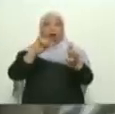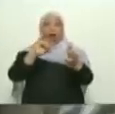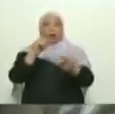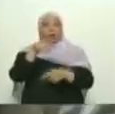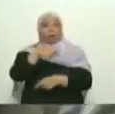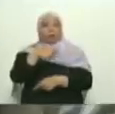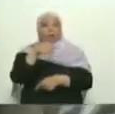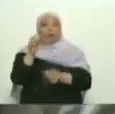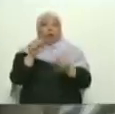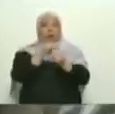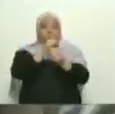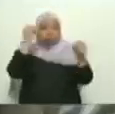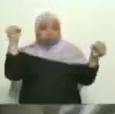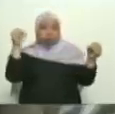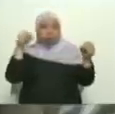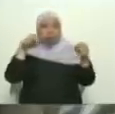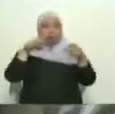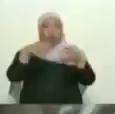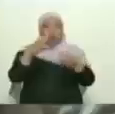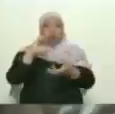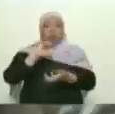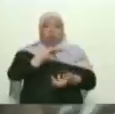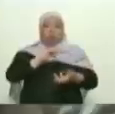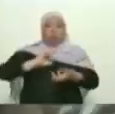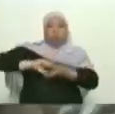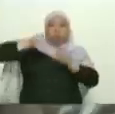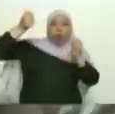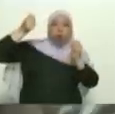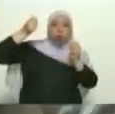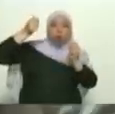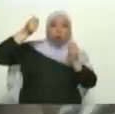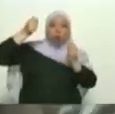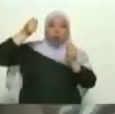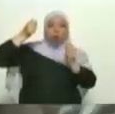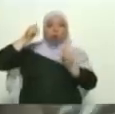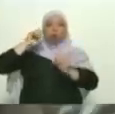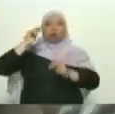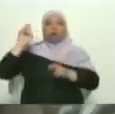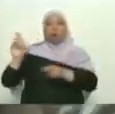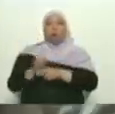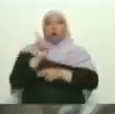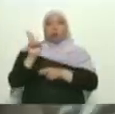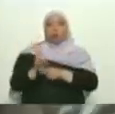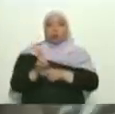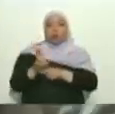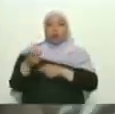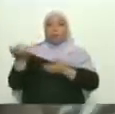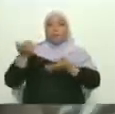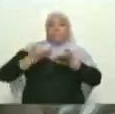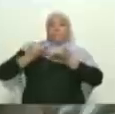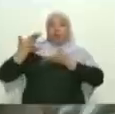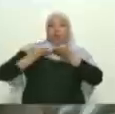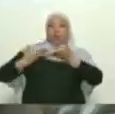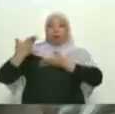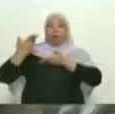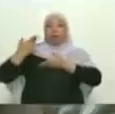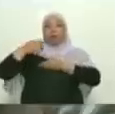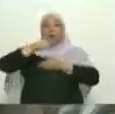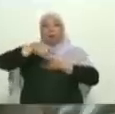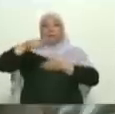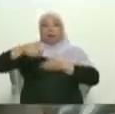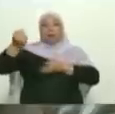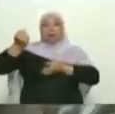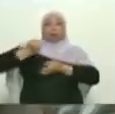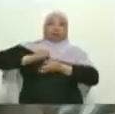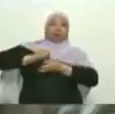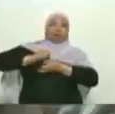allí había bombas, allí había granadas utilizadas en su intento para matar, para asesinar. Por